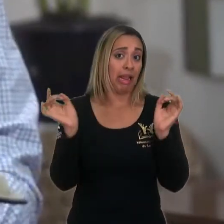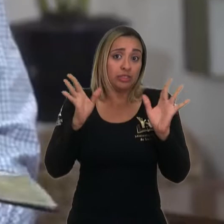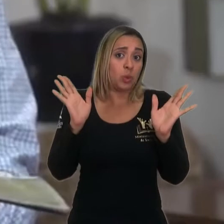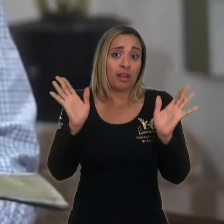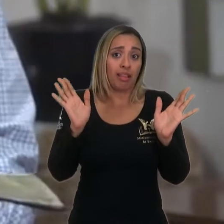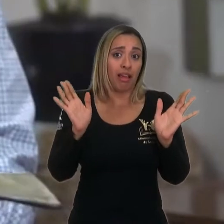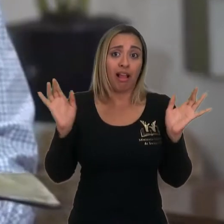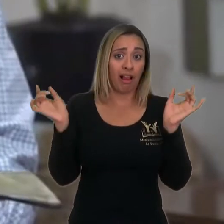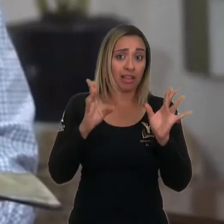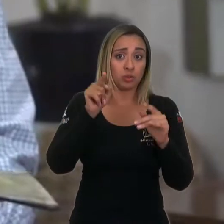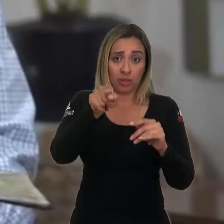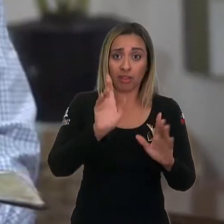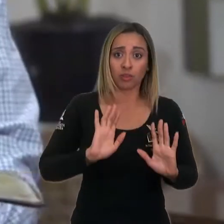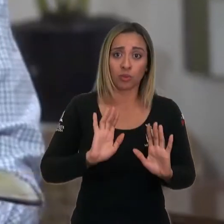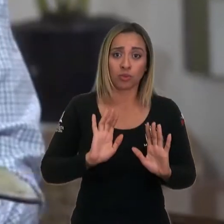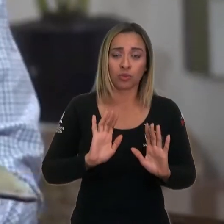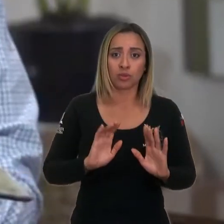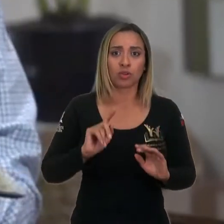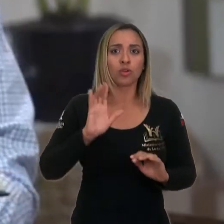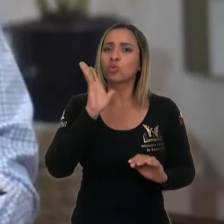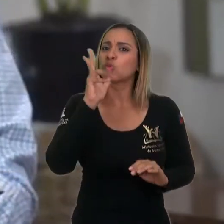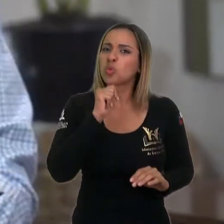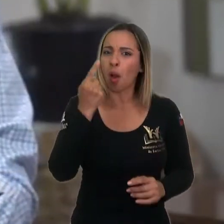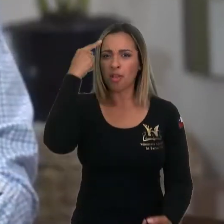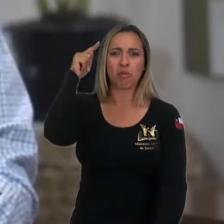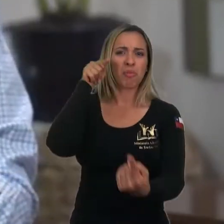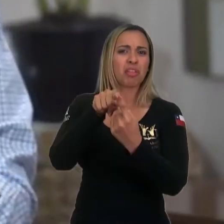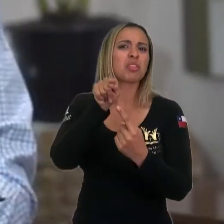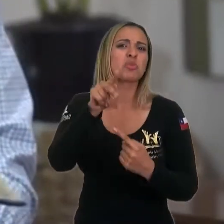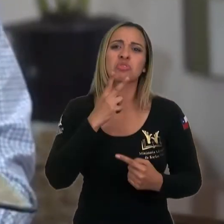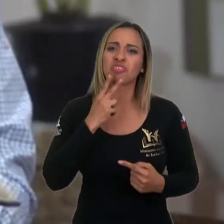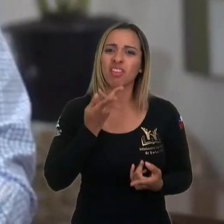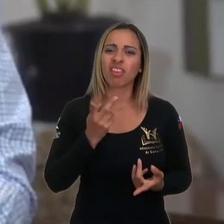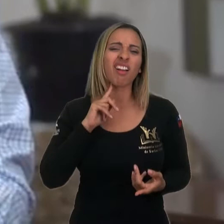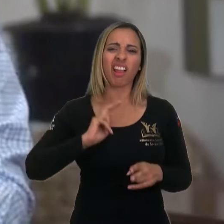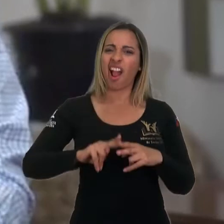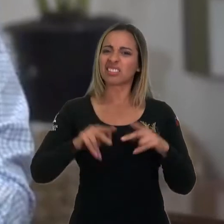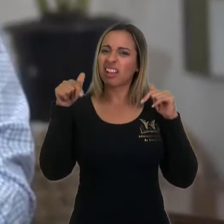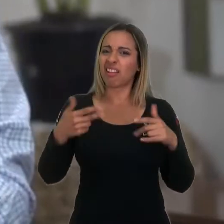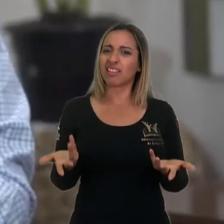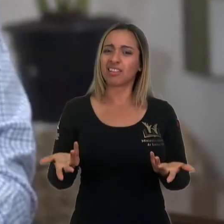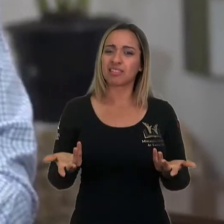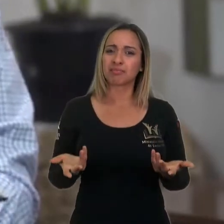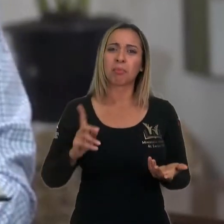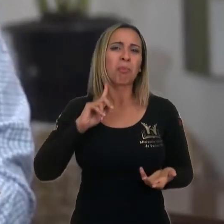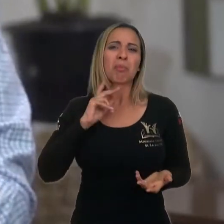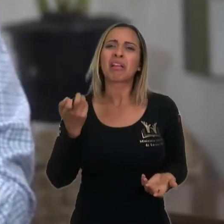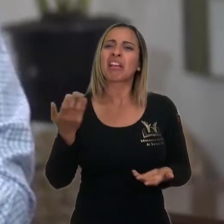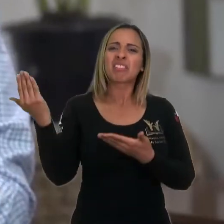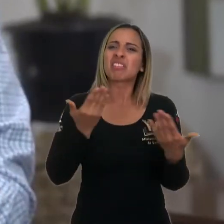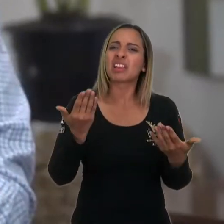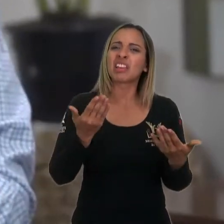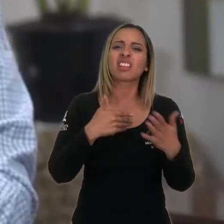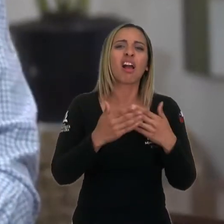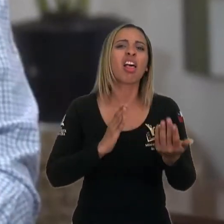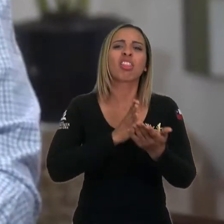eres fruto de la casualidad, no hay un propósito para tu existencia. Entonces, ¿qué haces en este mundo? ¿De dónde vienes? ¿A dónde vas?